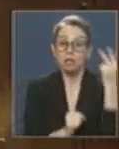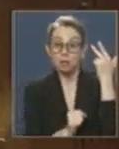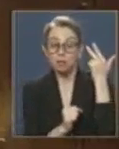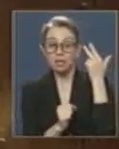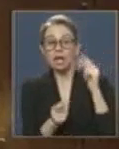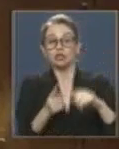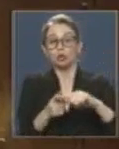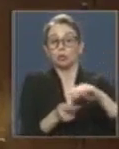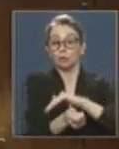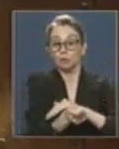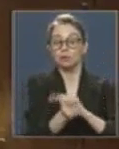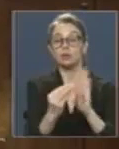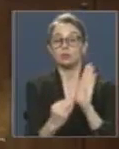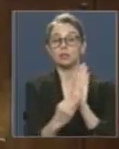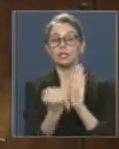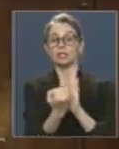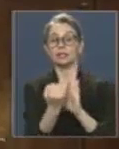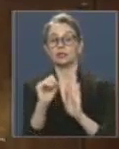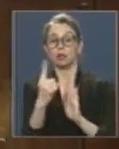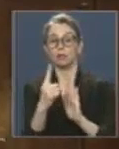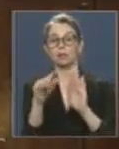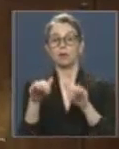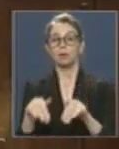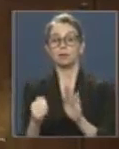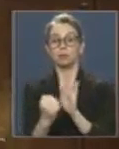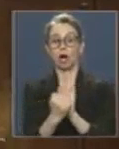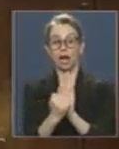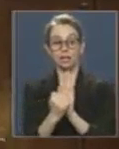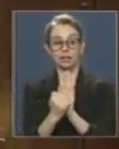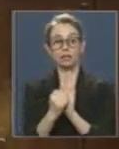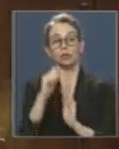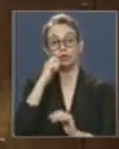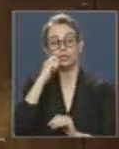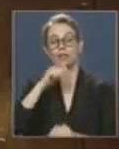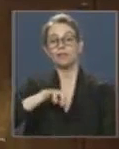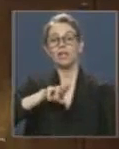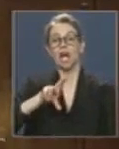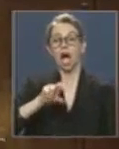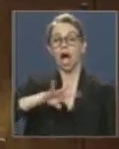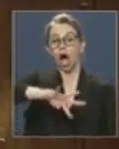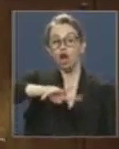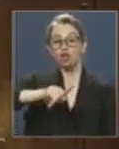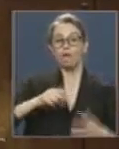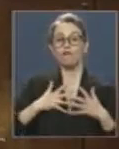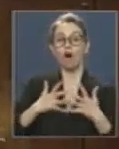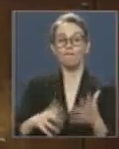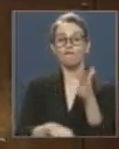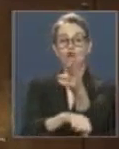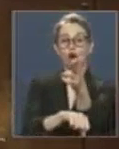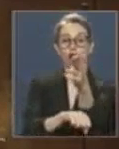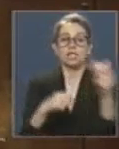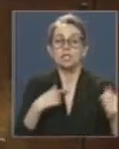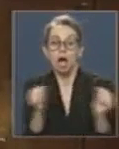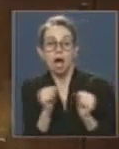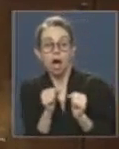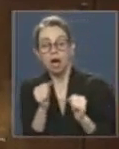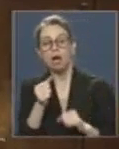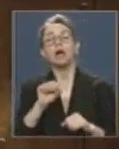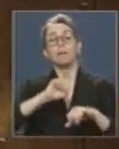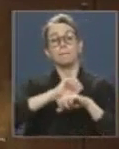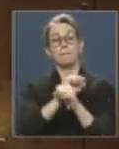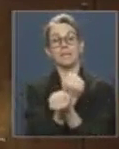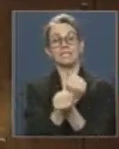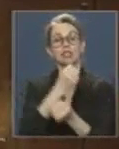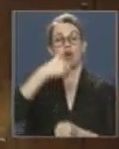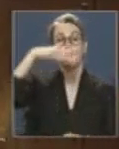a la figura típica prevista en el inciso primero del mismo artículo, es decir, el robo con violencia e intimidación cuya pena asciende a presidio mayor en